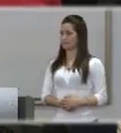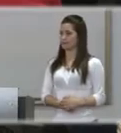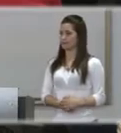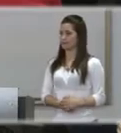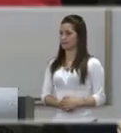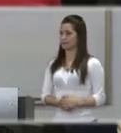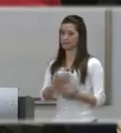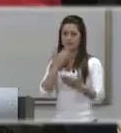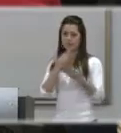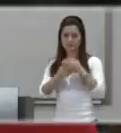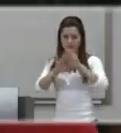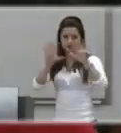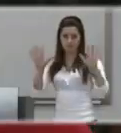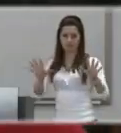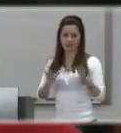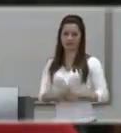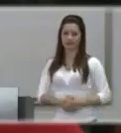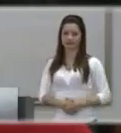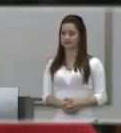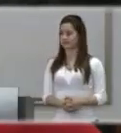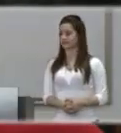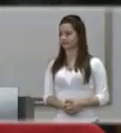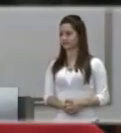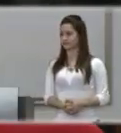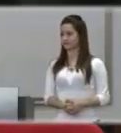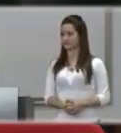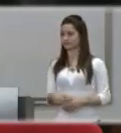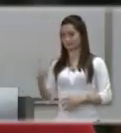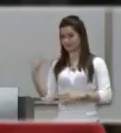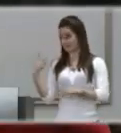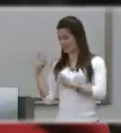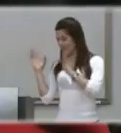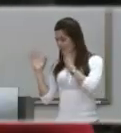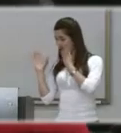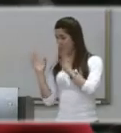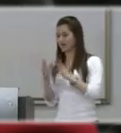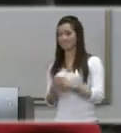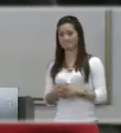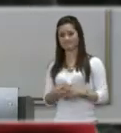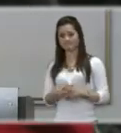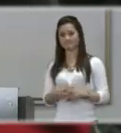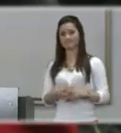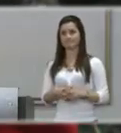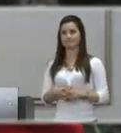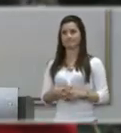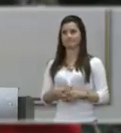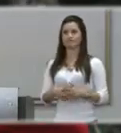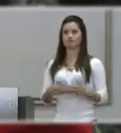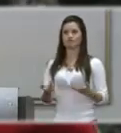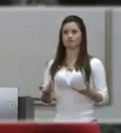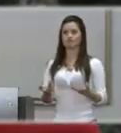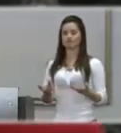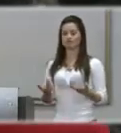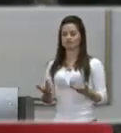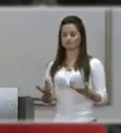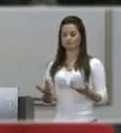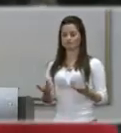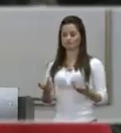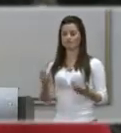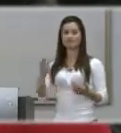Gracias, buenos días. Bueno, comentábamos nosotras que esa es la parte, la nube rosa, ¿no? La